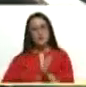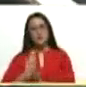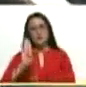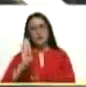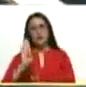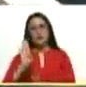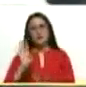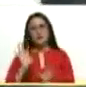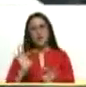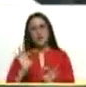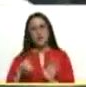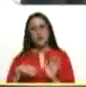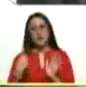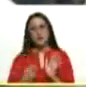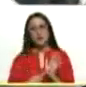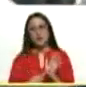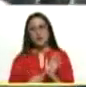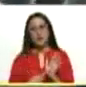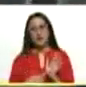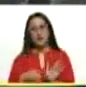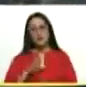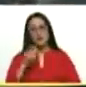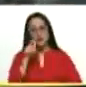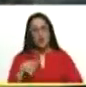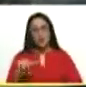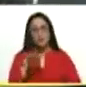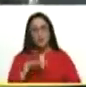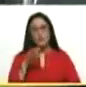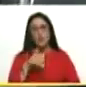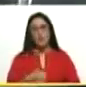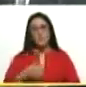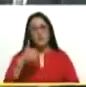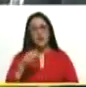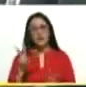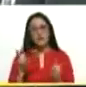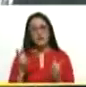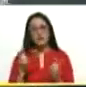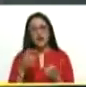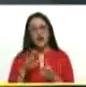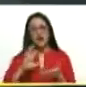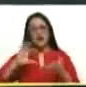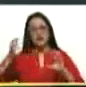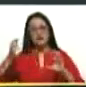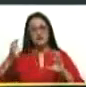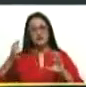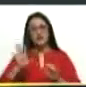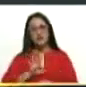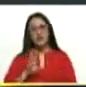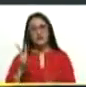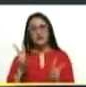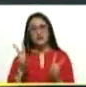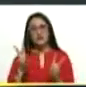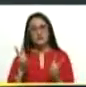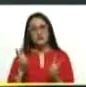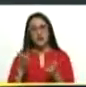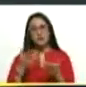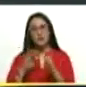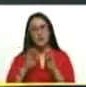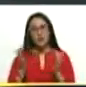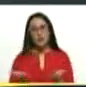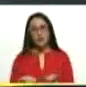el desarrollo integral de nuestros pueblos, más aún en el contexto de la crisis que atraviesa el mercado energético